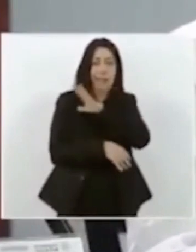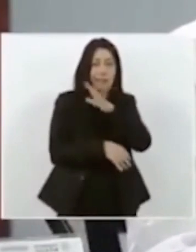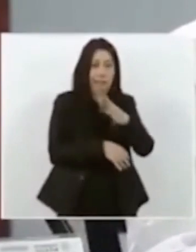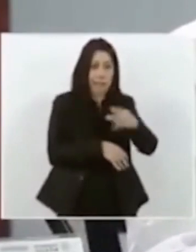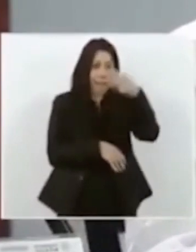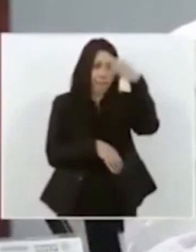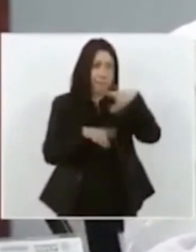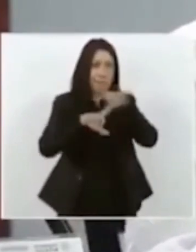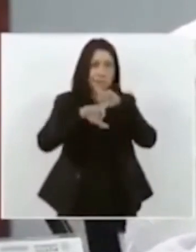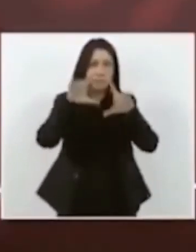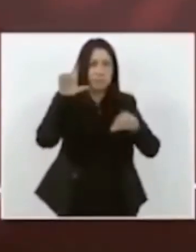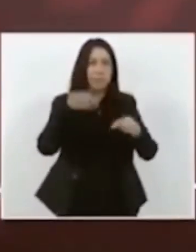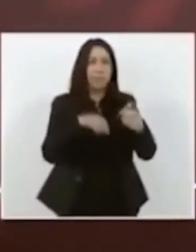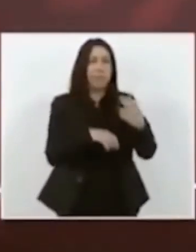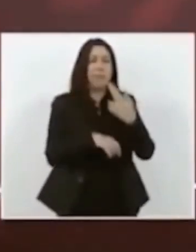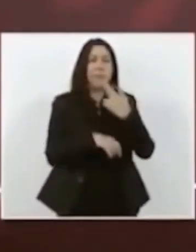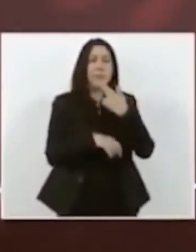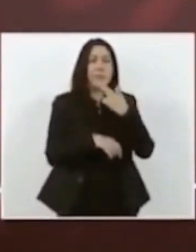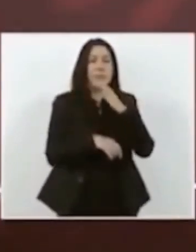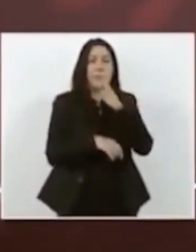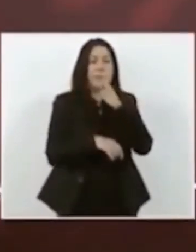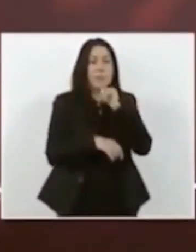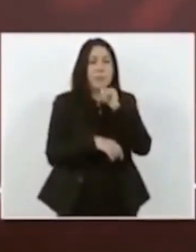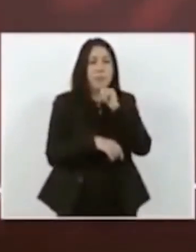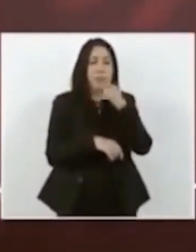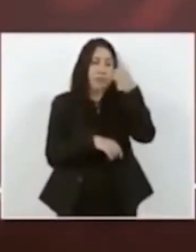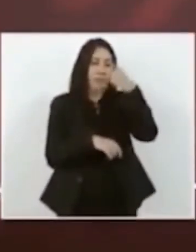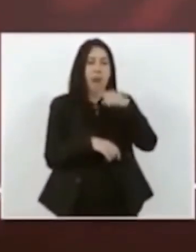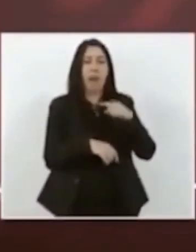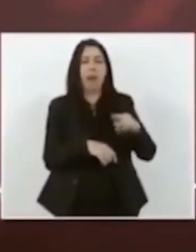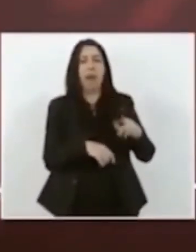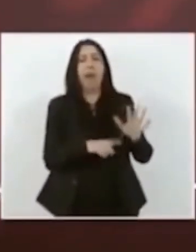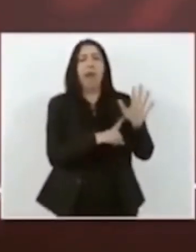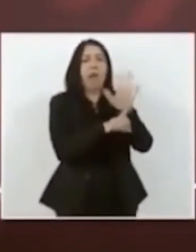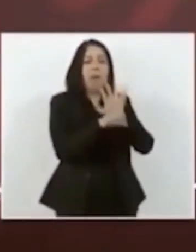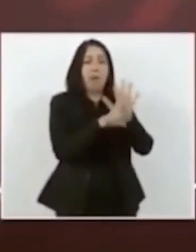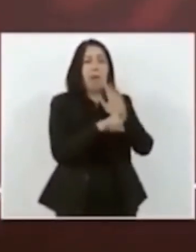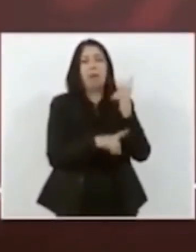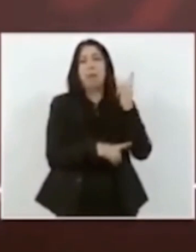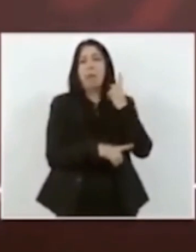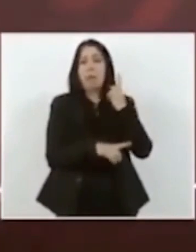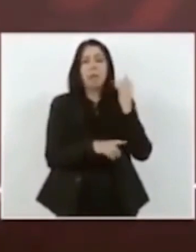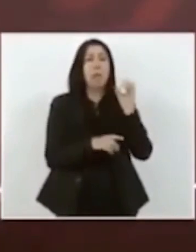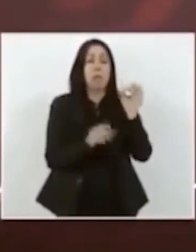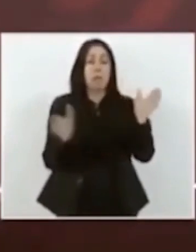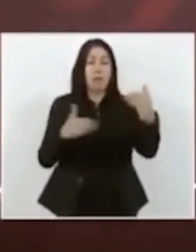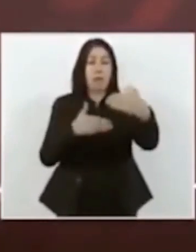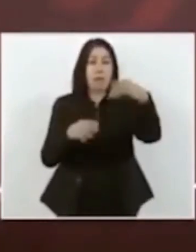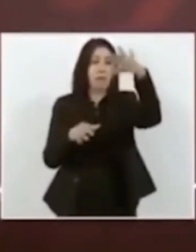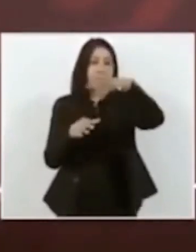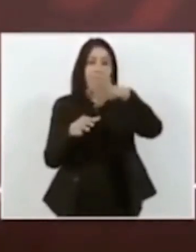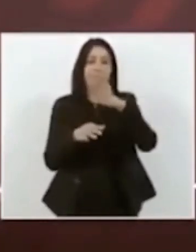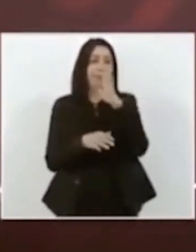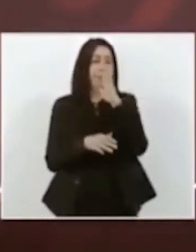General de la República, con propósitos políticos o electorales.